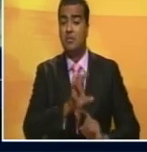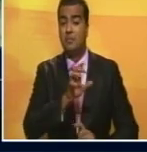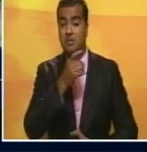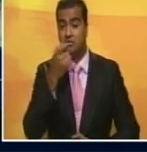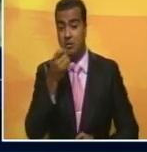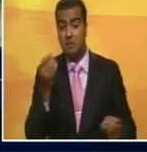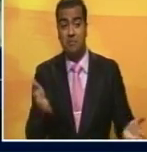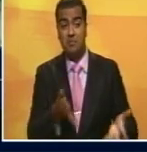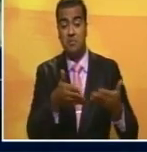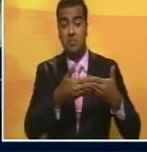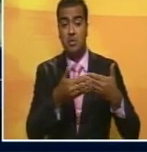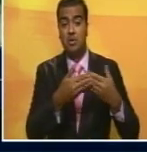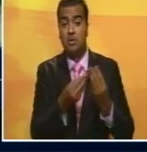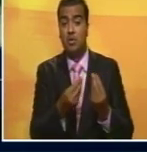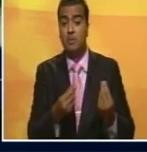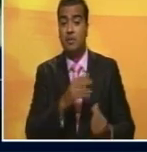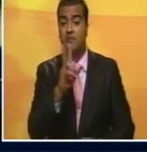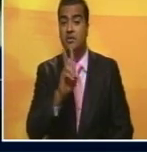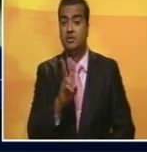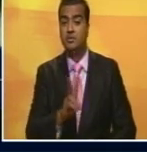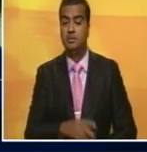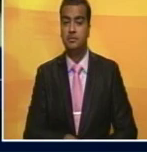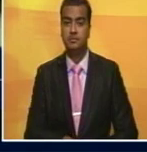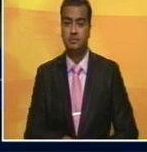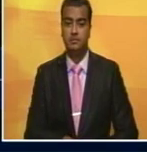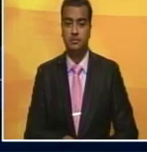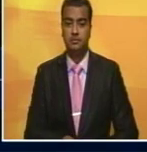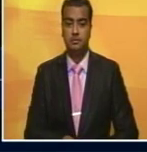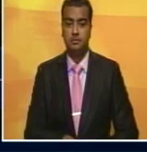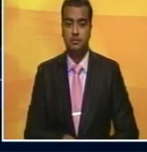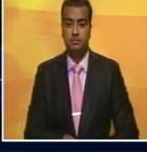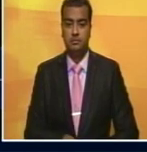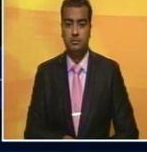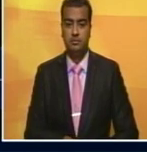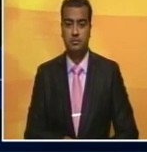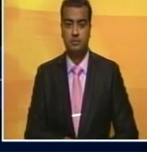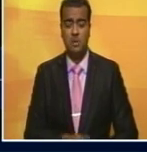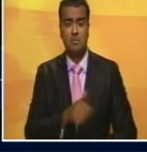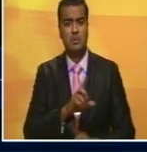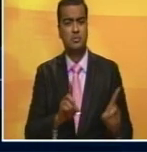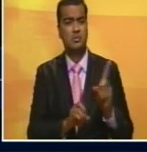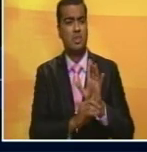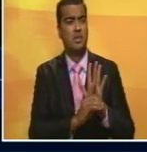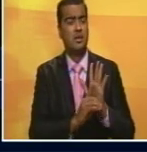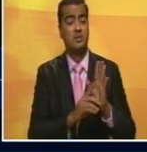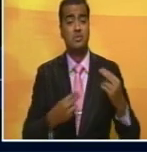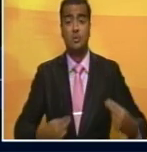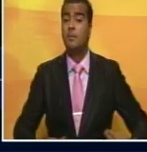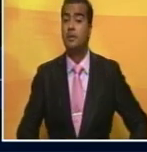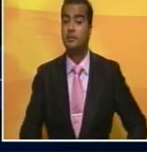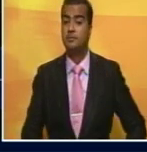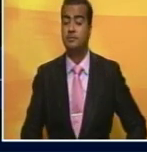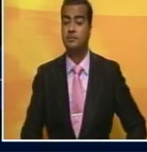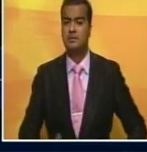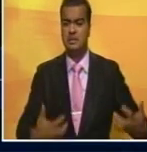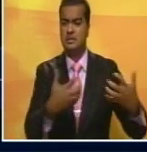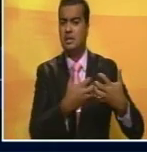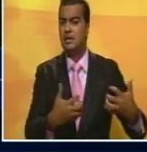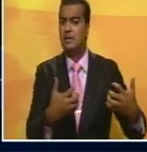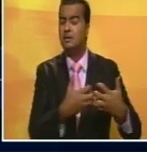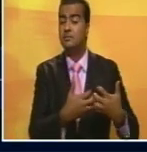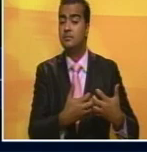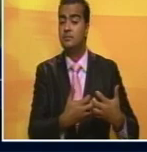busquen promover un bloqueo económico hacia Venezuela. Lo más contrario a los derechos humanos es precisamente la guerra. En la